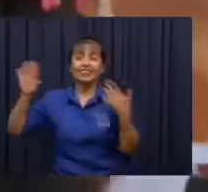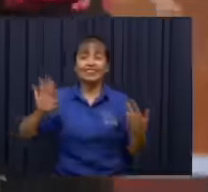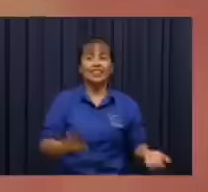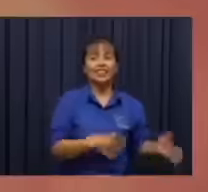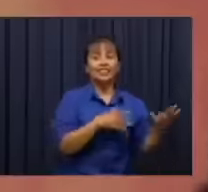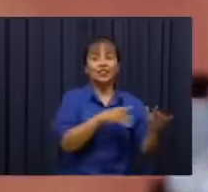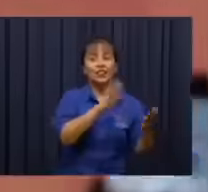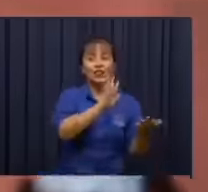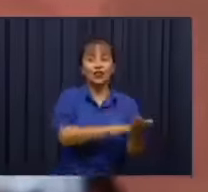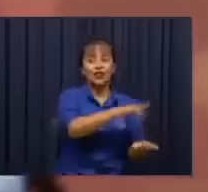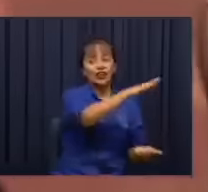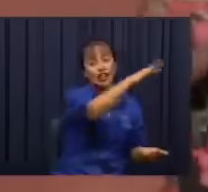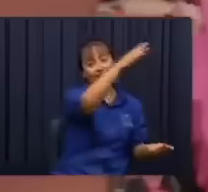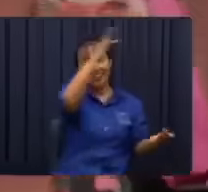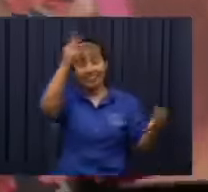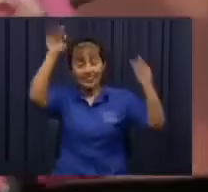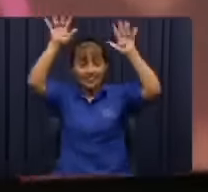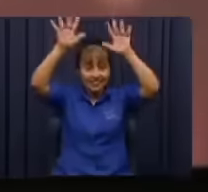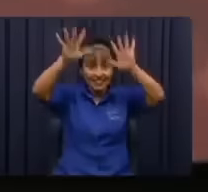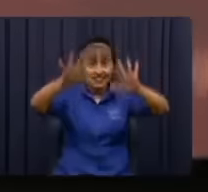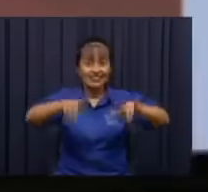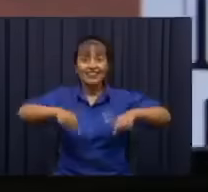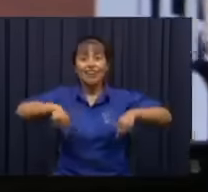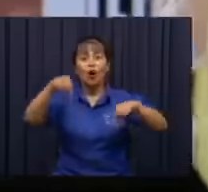Está cayendo de su gloria hoy aquí.